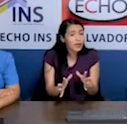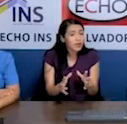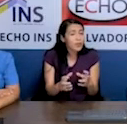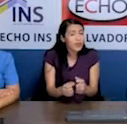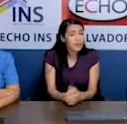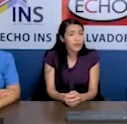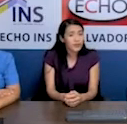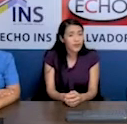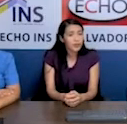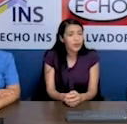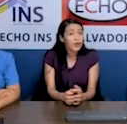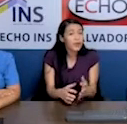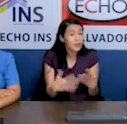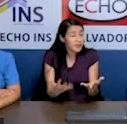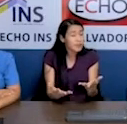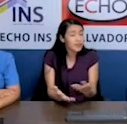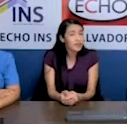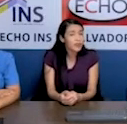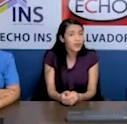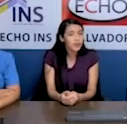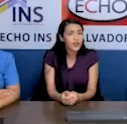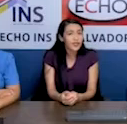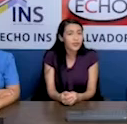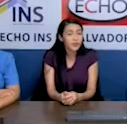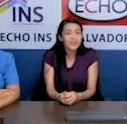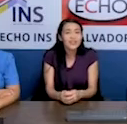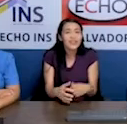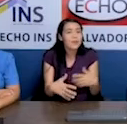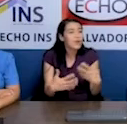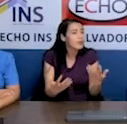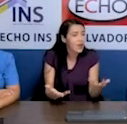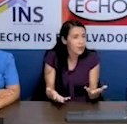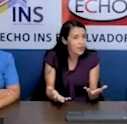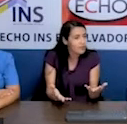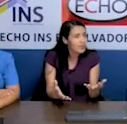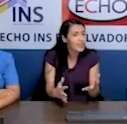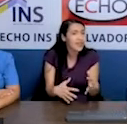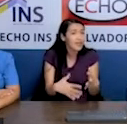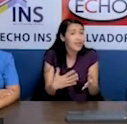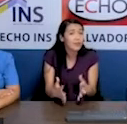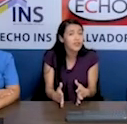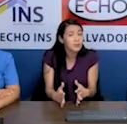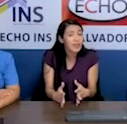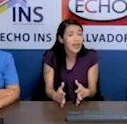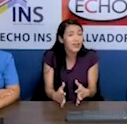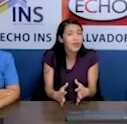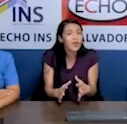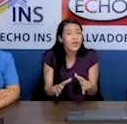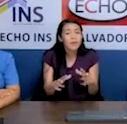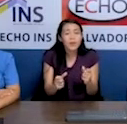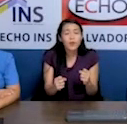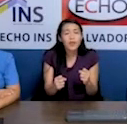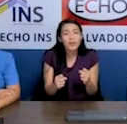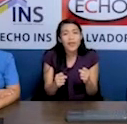tenerlo claro como equipo de salud, pero después también se nos viene otro reto. Puede ser que ya hemos educado a la familia, que hayamos